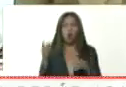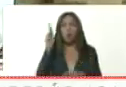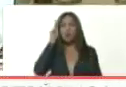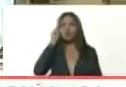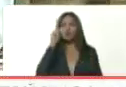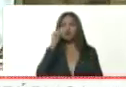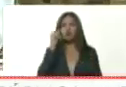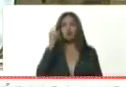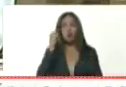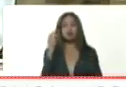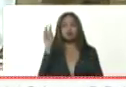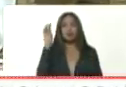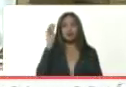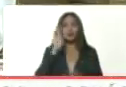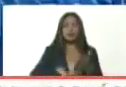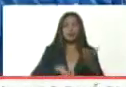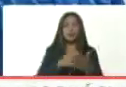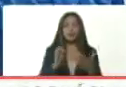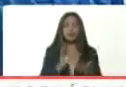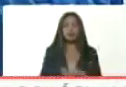de matemáticas